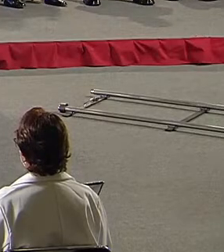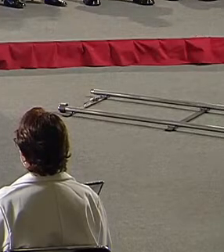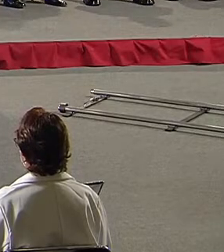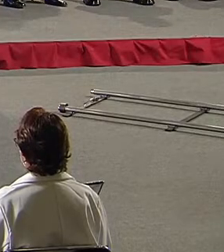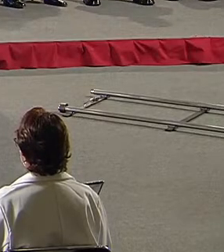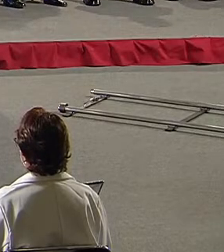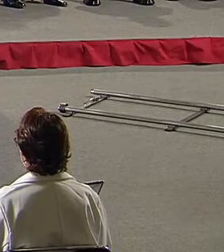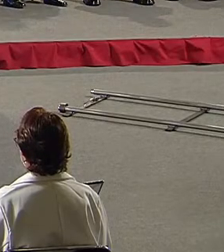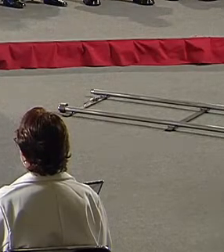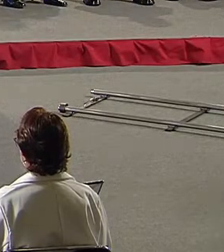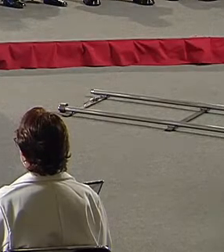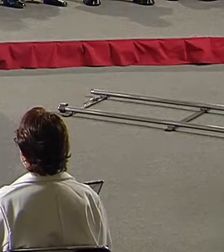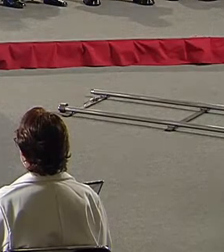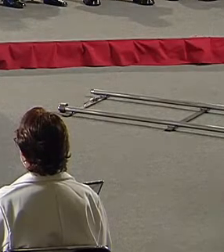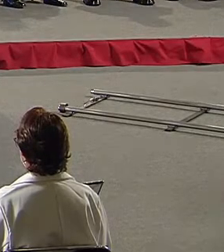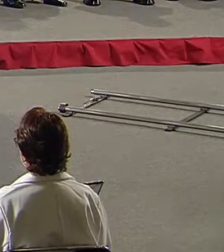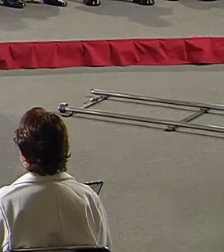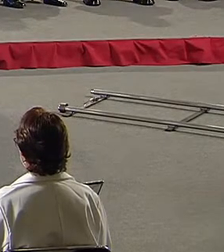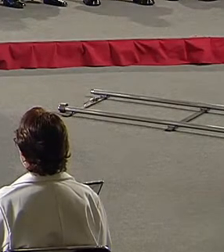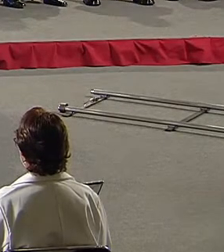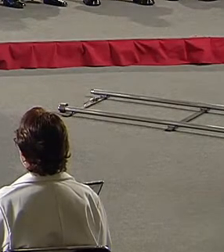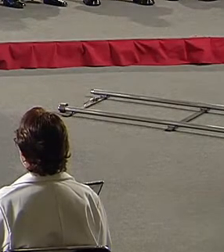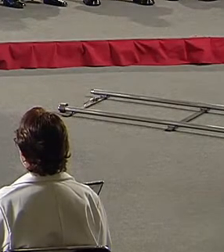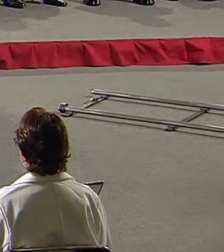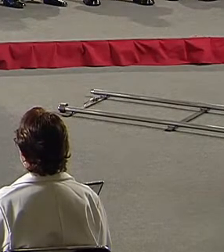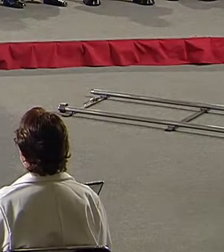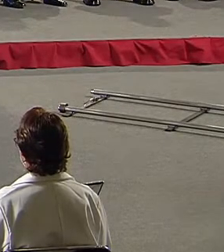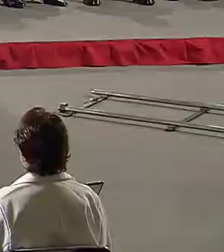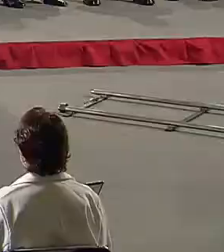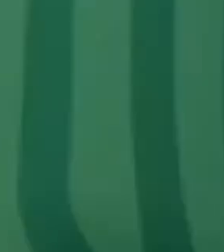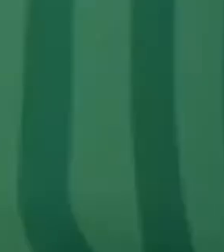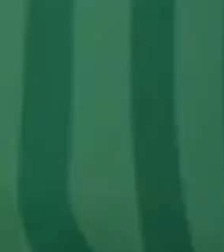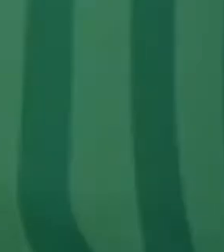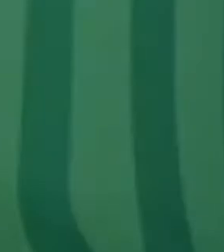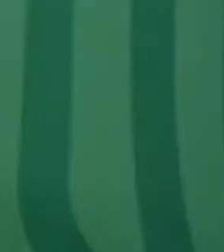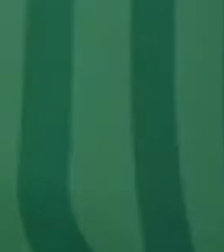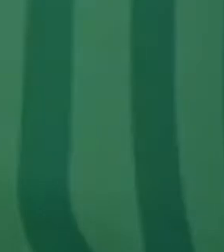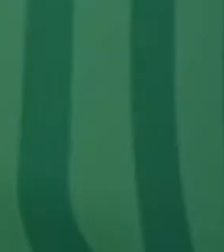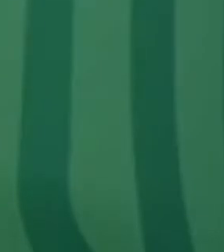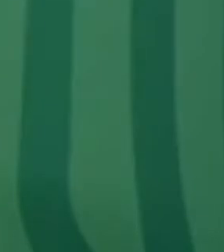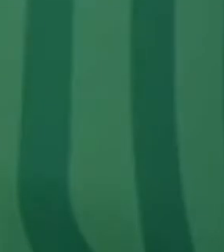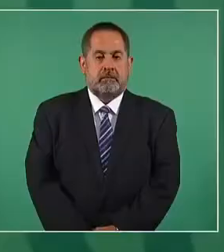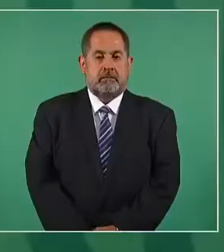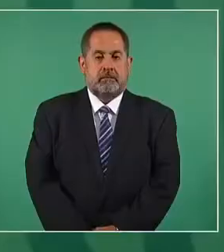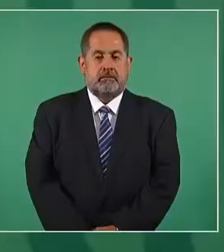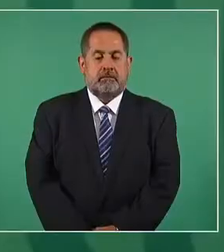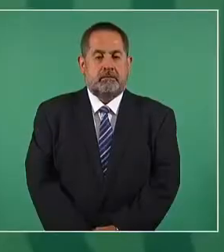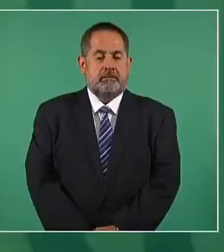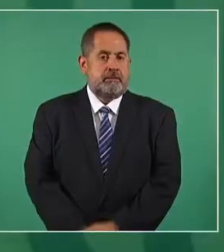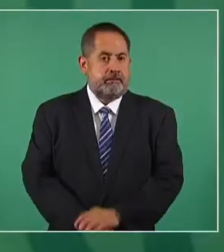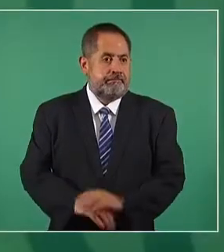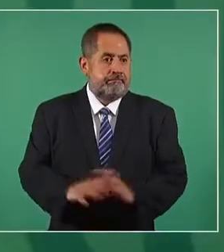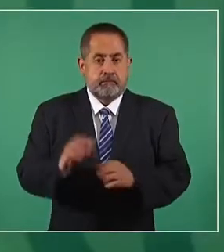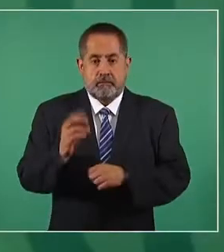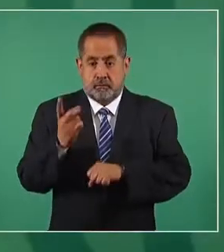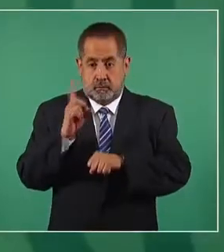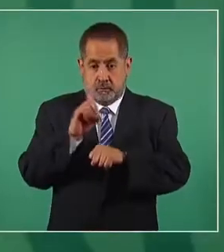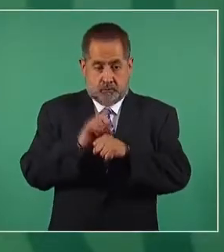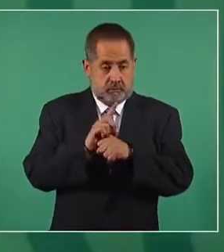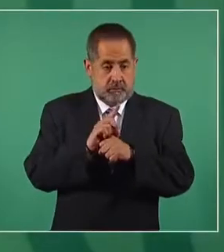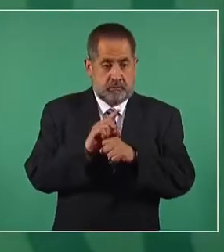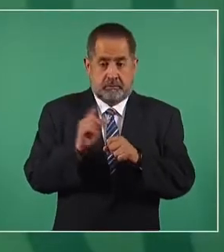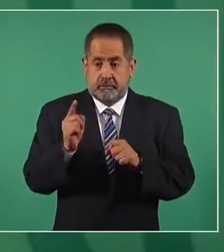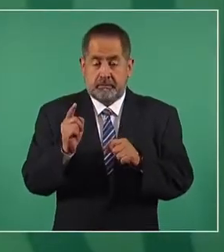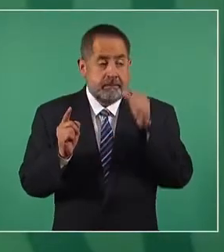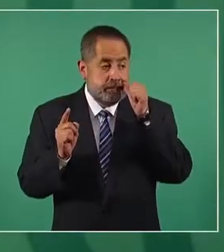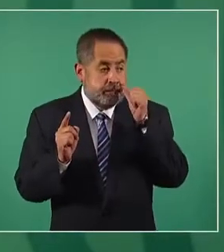registrados. Desde luego, un día con otro, la comparación no permite ver en perspectiva la generalidad